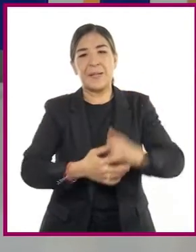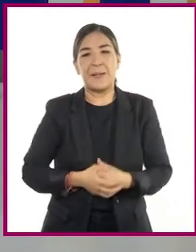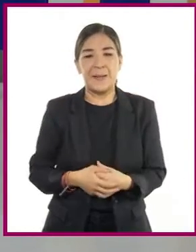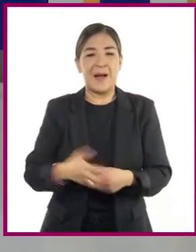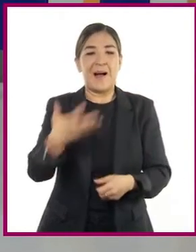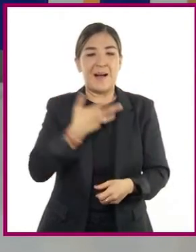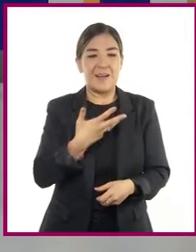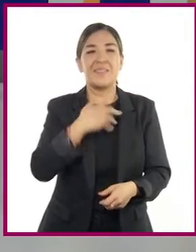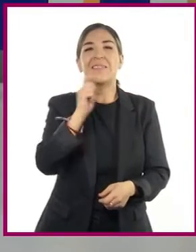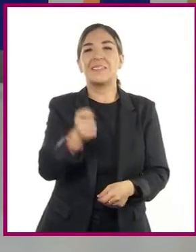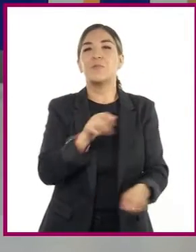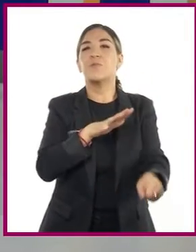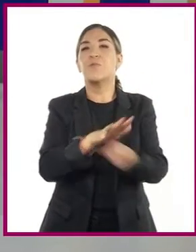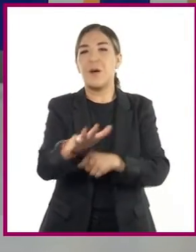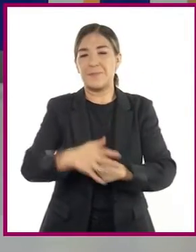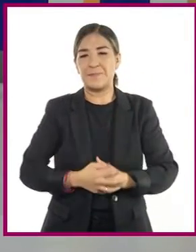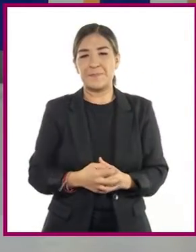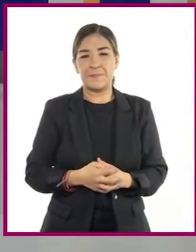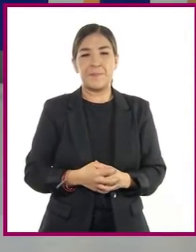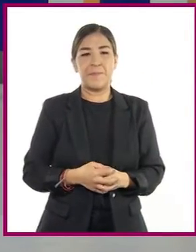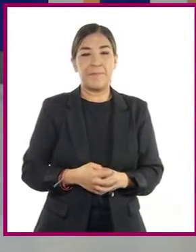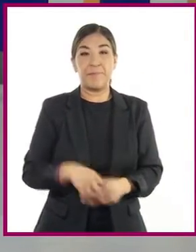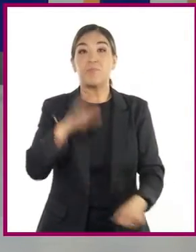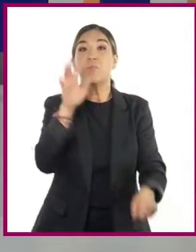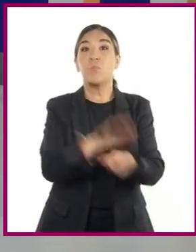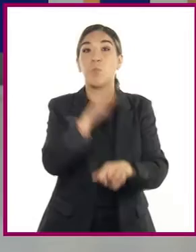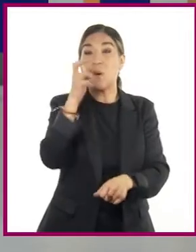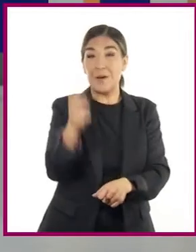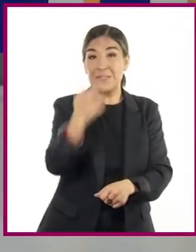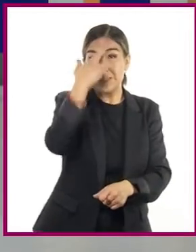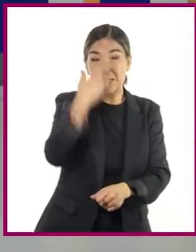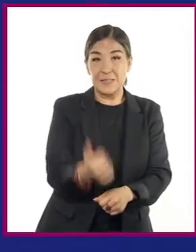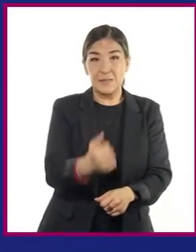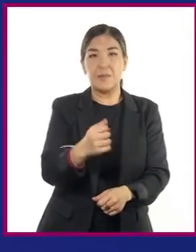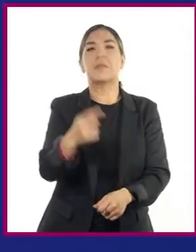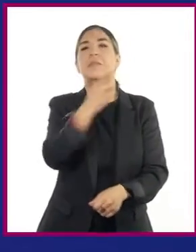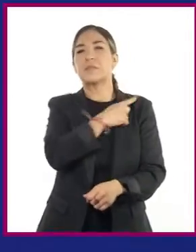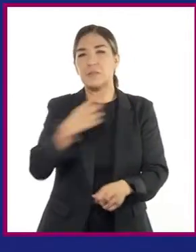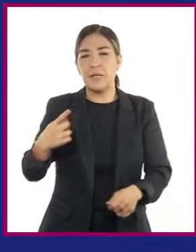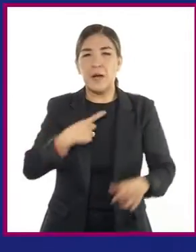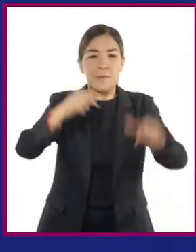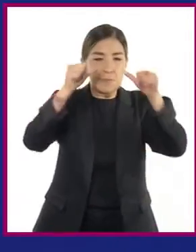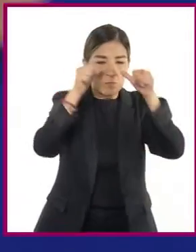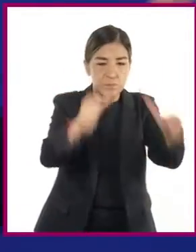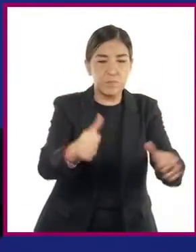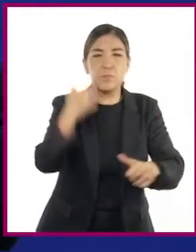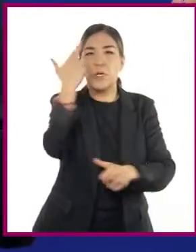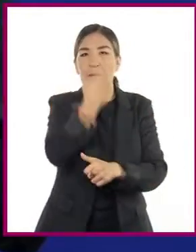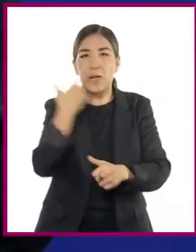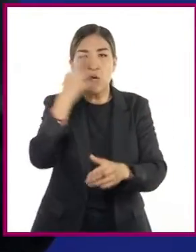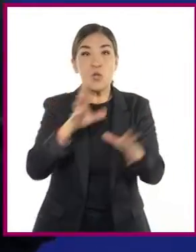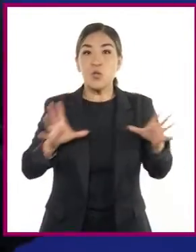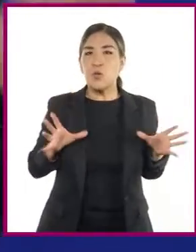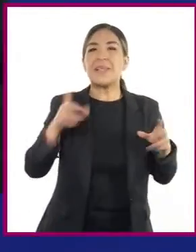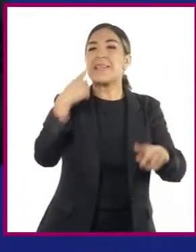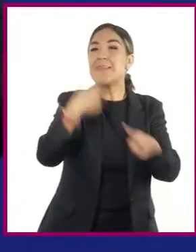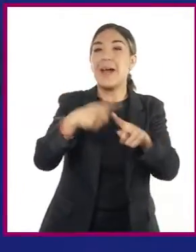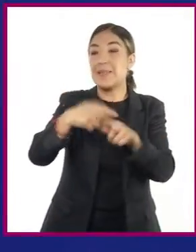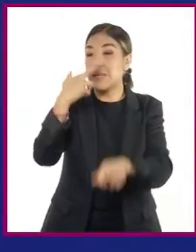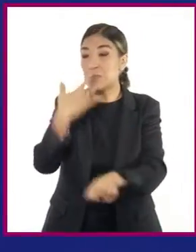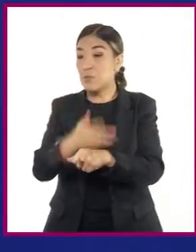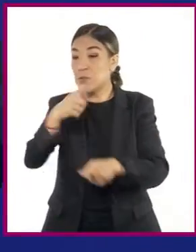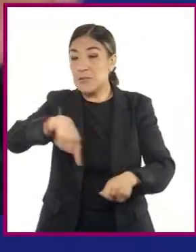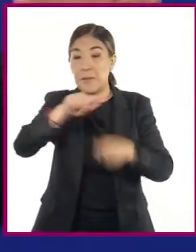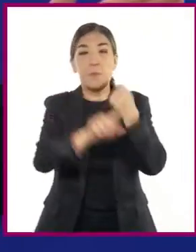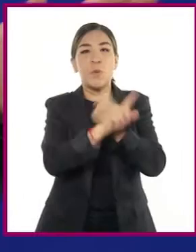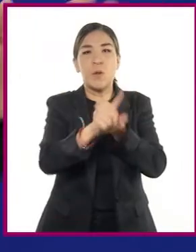tienen más de una causa. Y por eso es importante dedicarle a analizar entre todos los afectados el